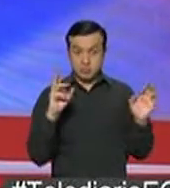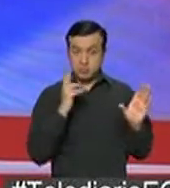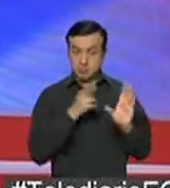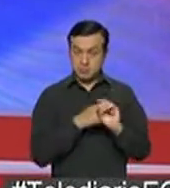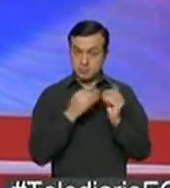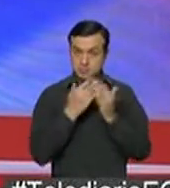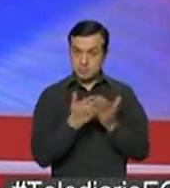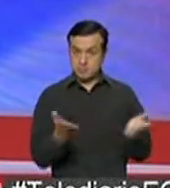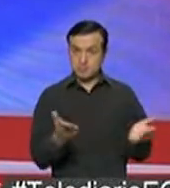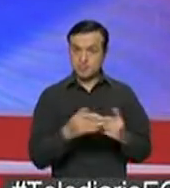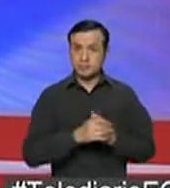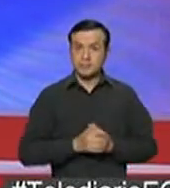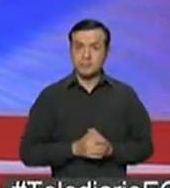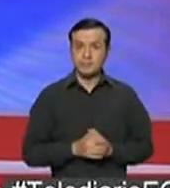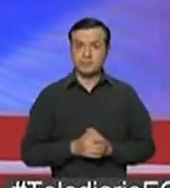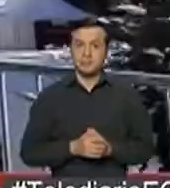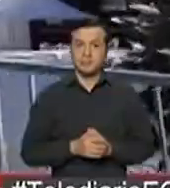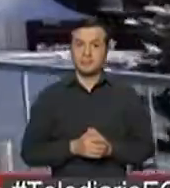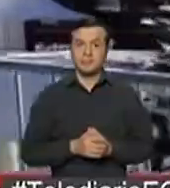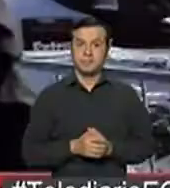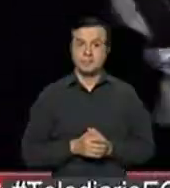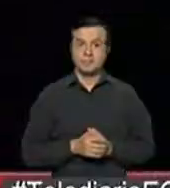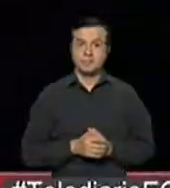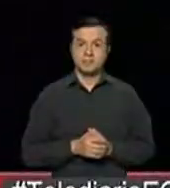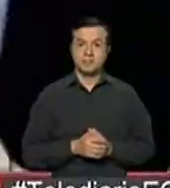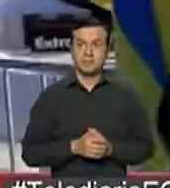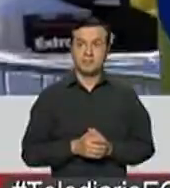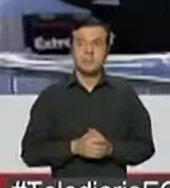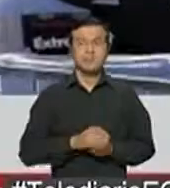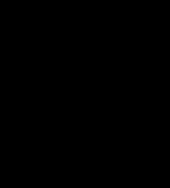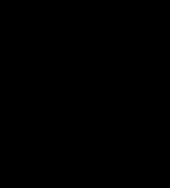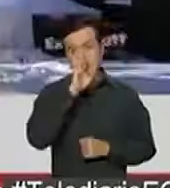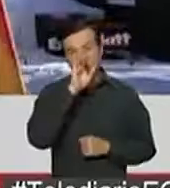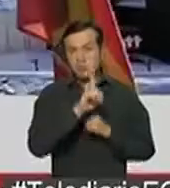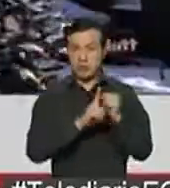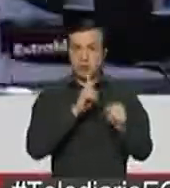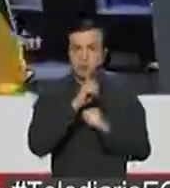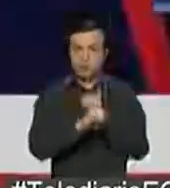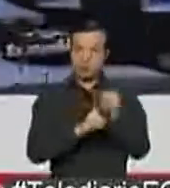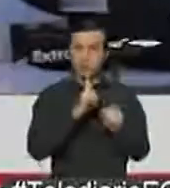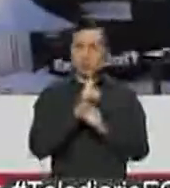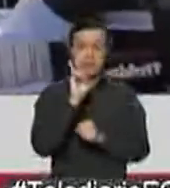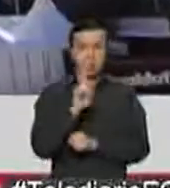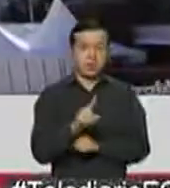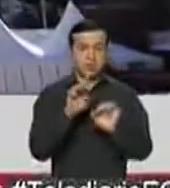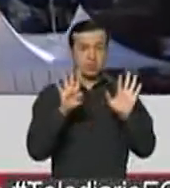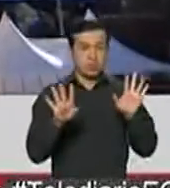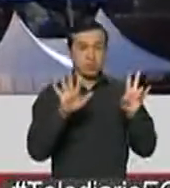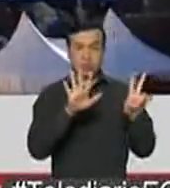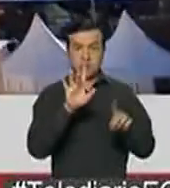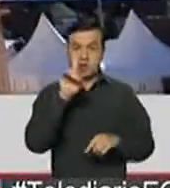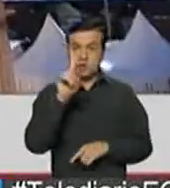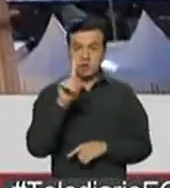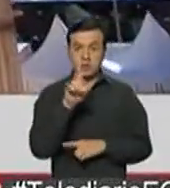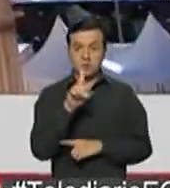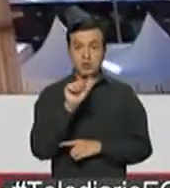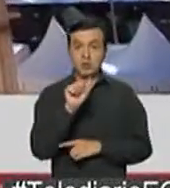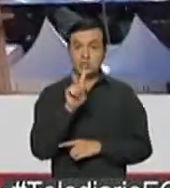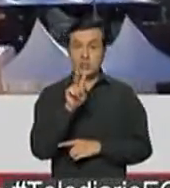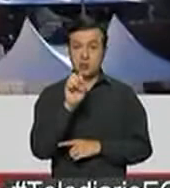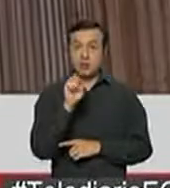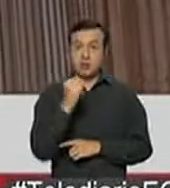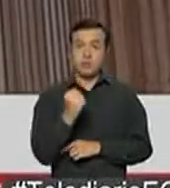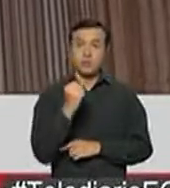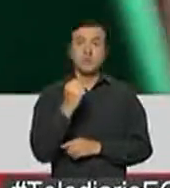de esta cita mundial. Como cada año desde 1971 en Davos, Suiza, se abre el Foro